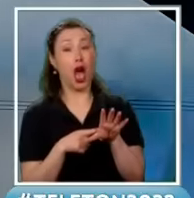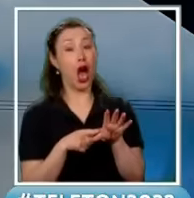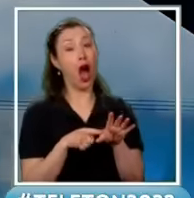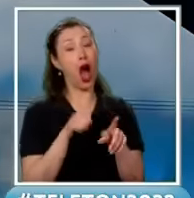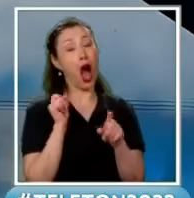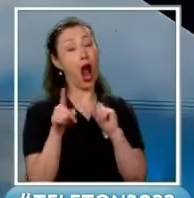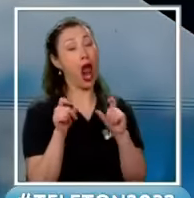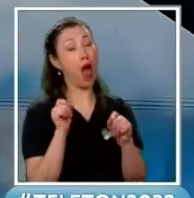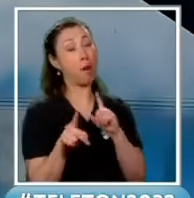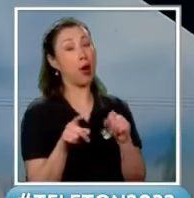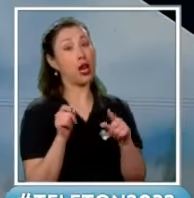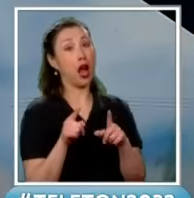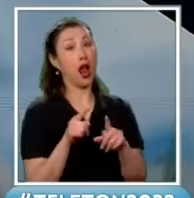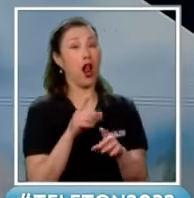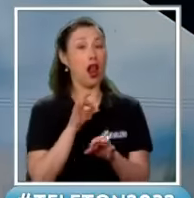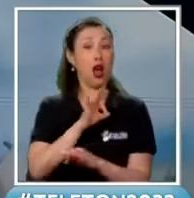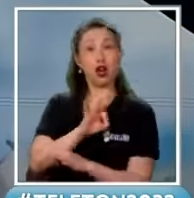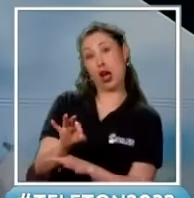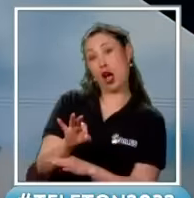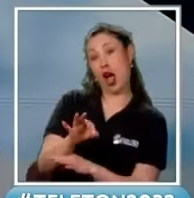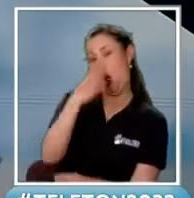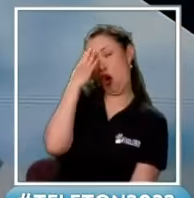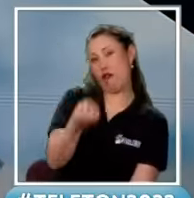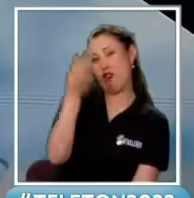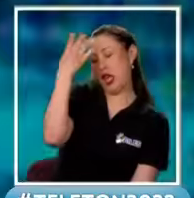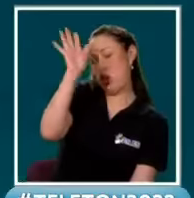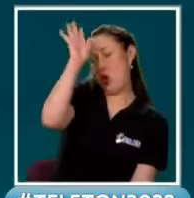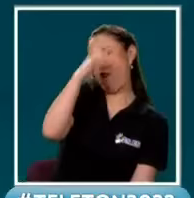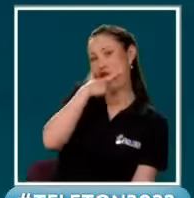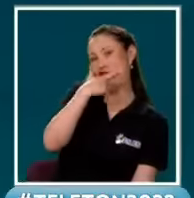alemana. La raja, olvídate.